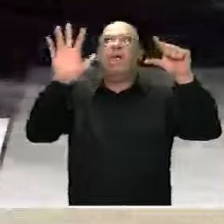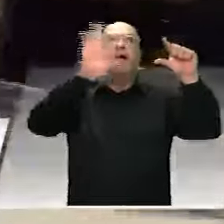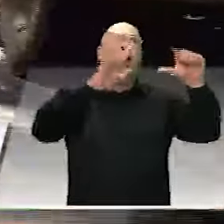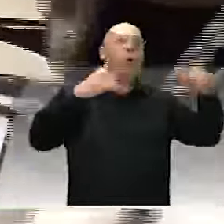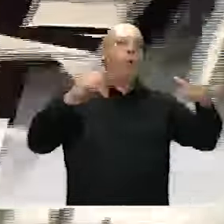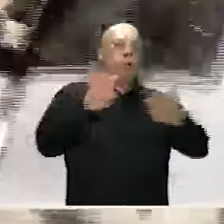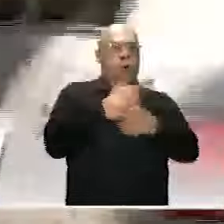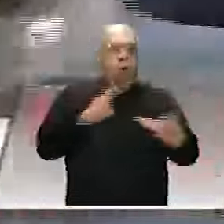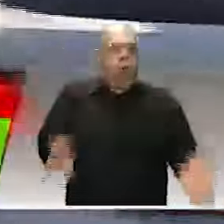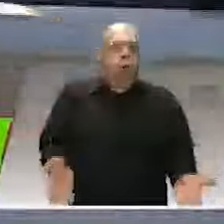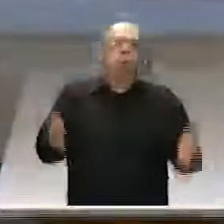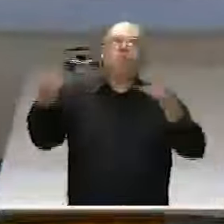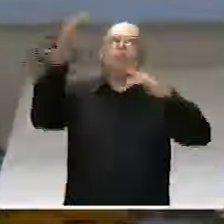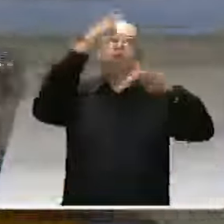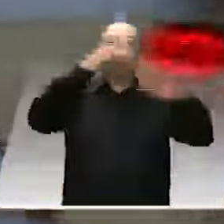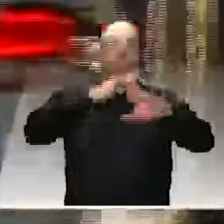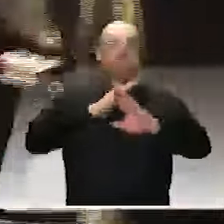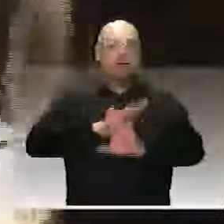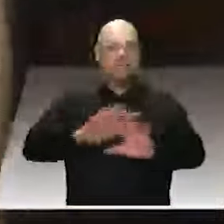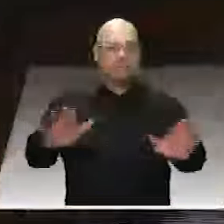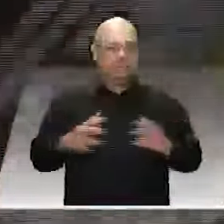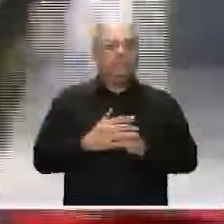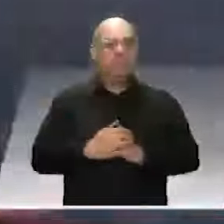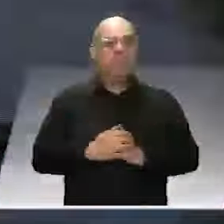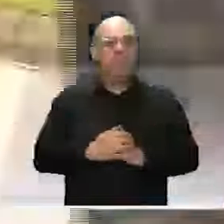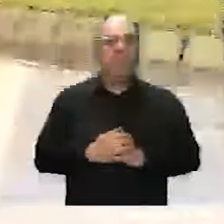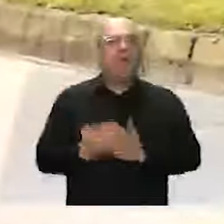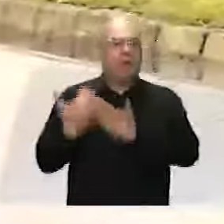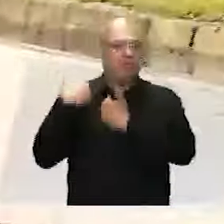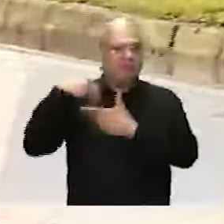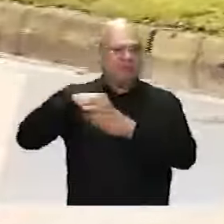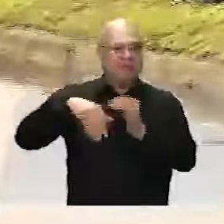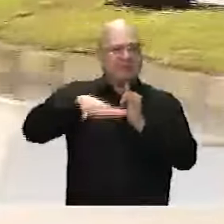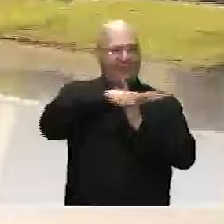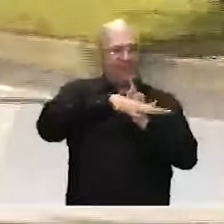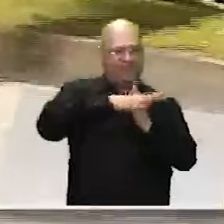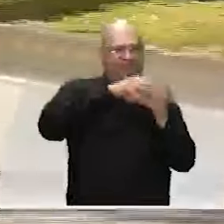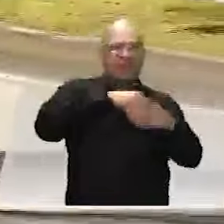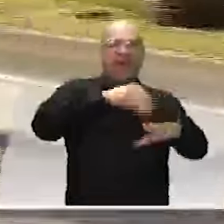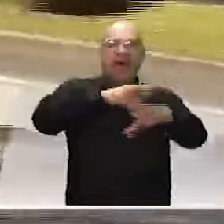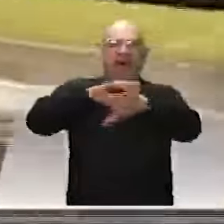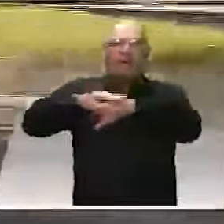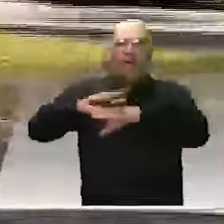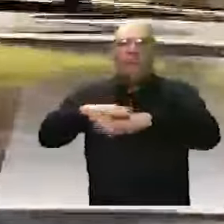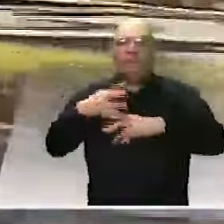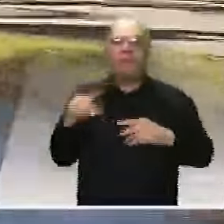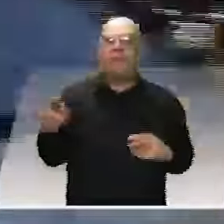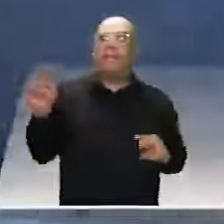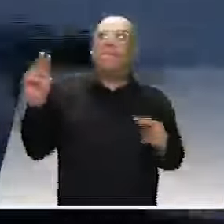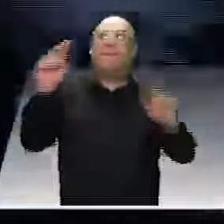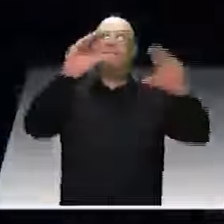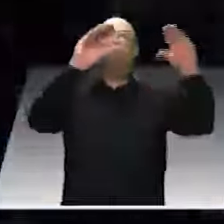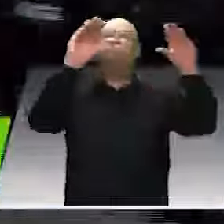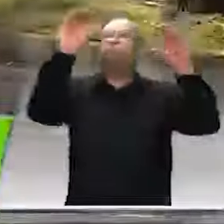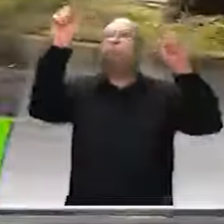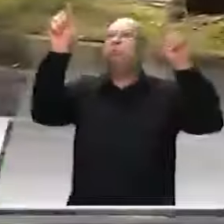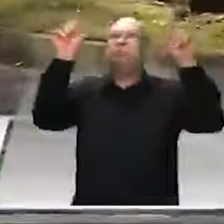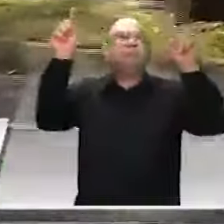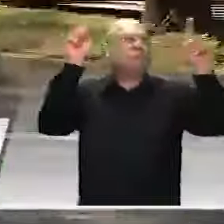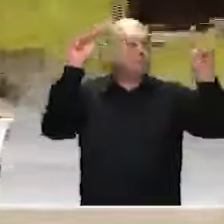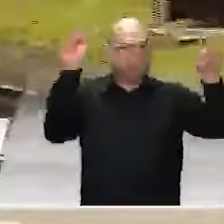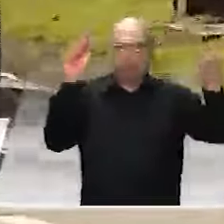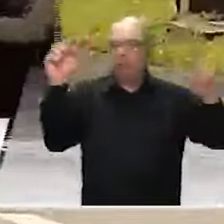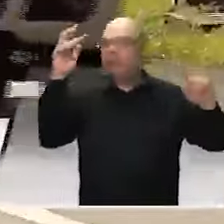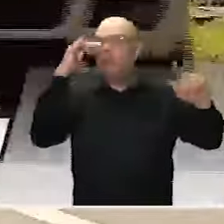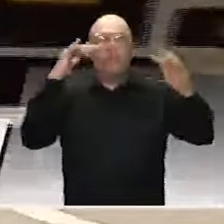ambiental autoridades ambientales del Valle de aburrá anunciaron que después de revisar las estaciones de monitoreo del aire tomaron la